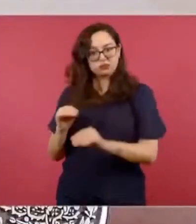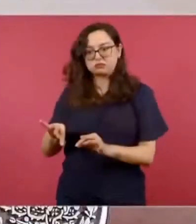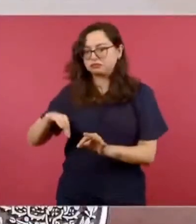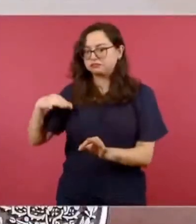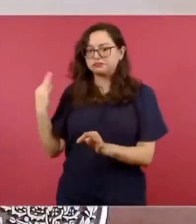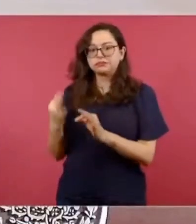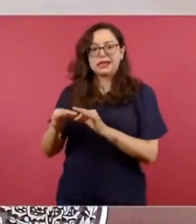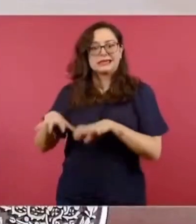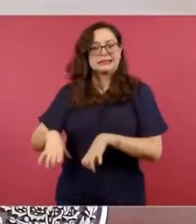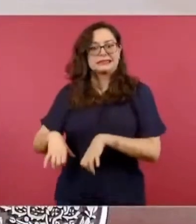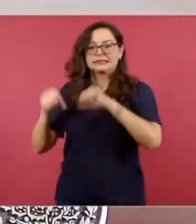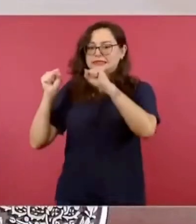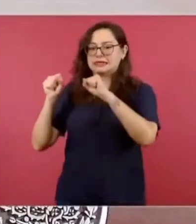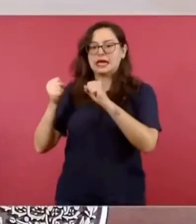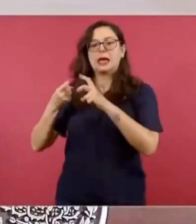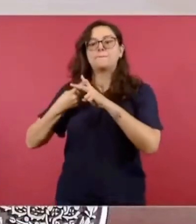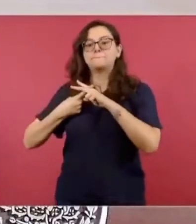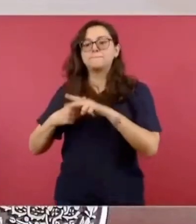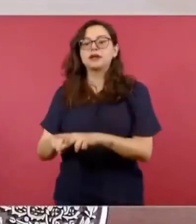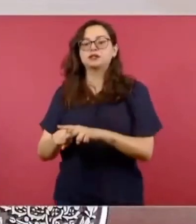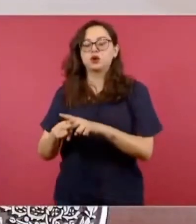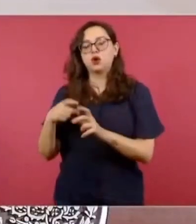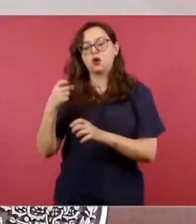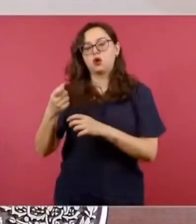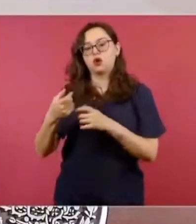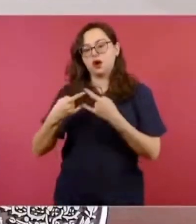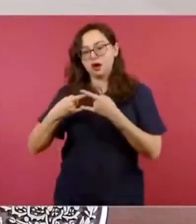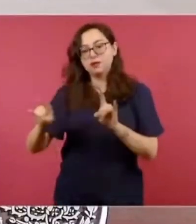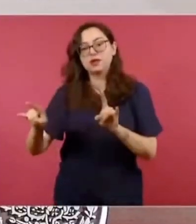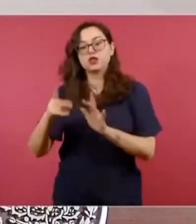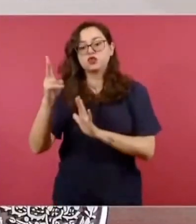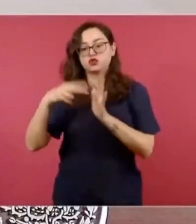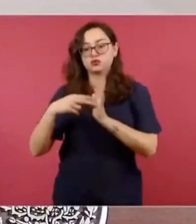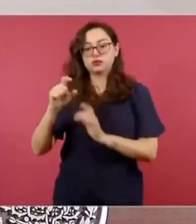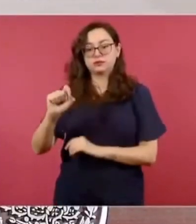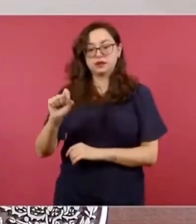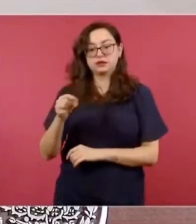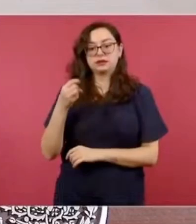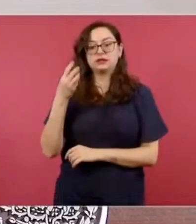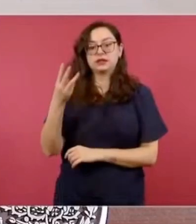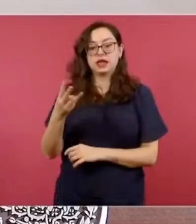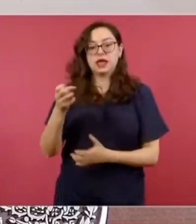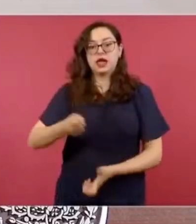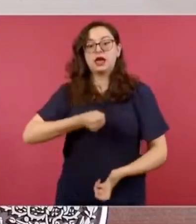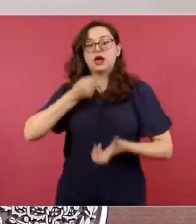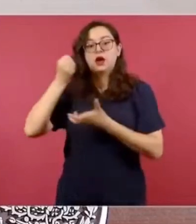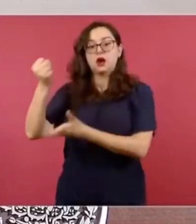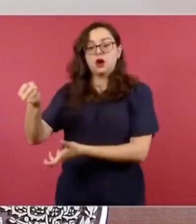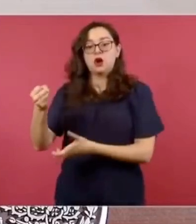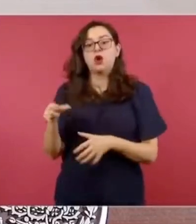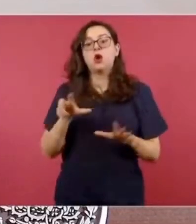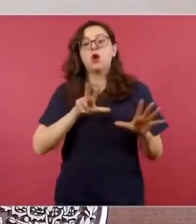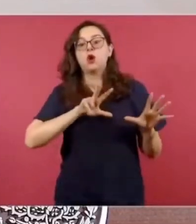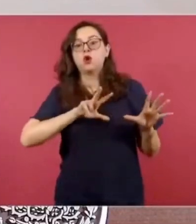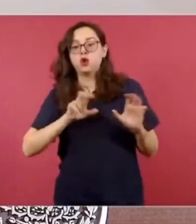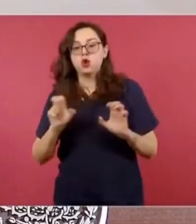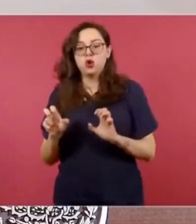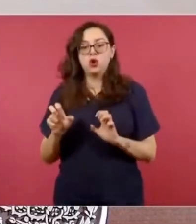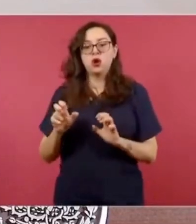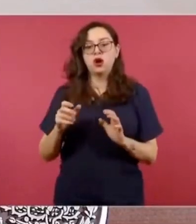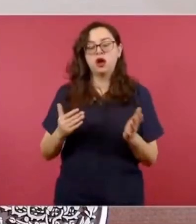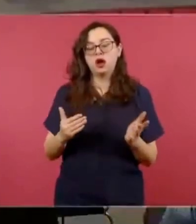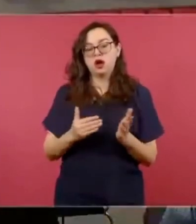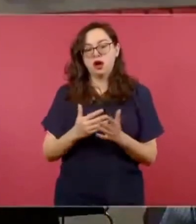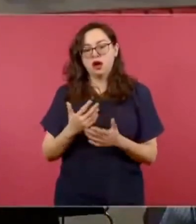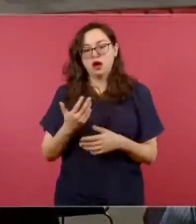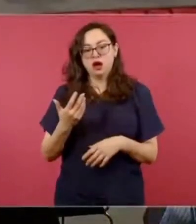puesto en operación en 2023. Fue una inversión de 809 millones de pesos, 90 camas que